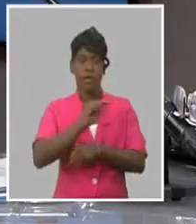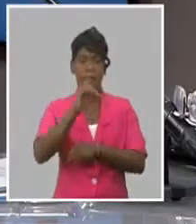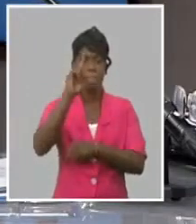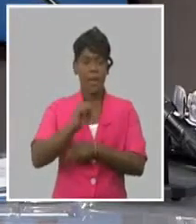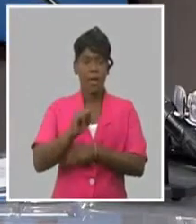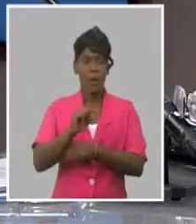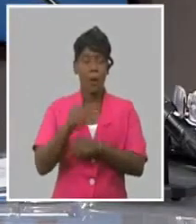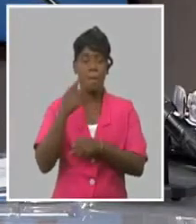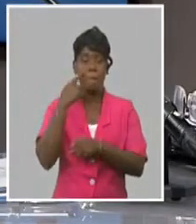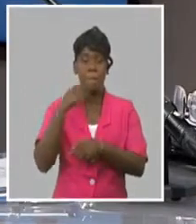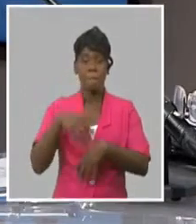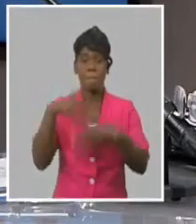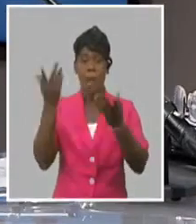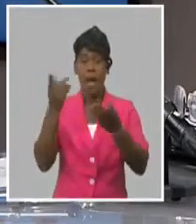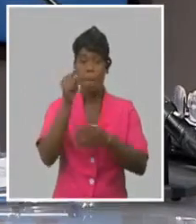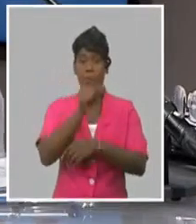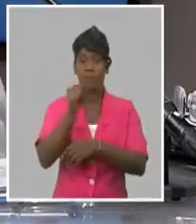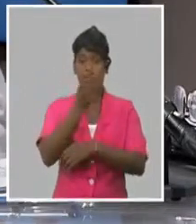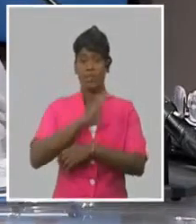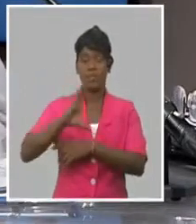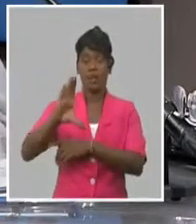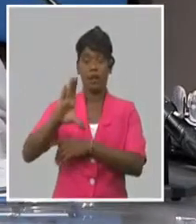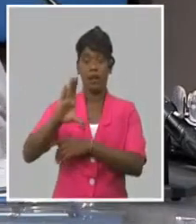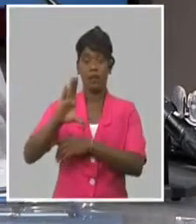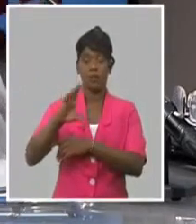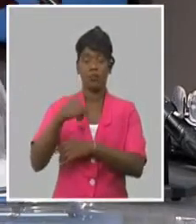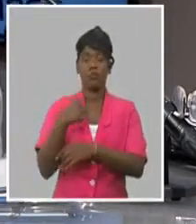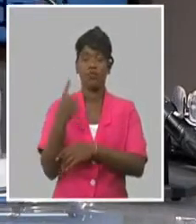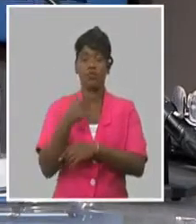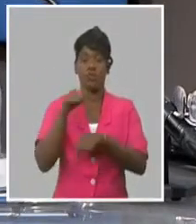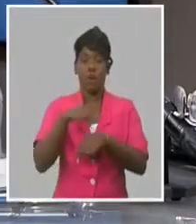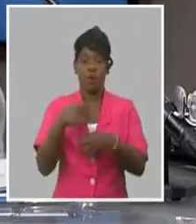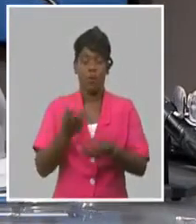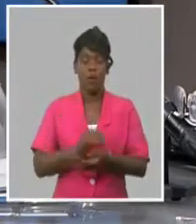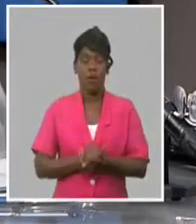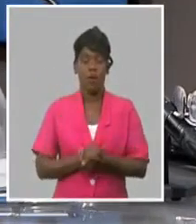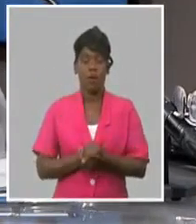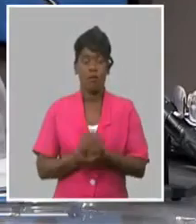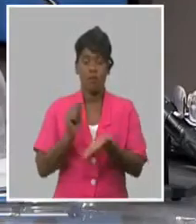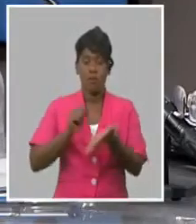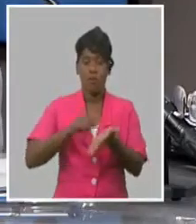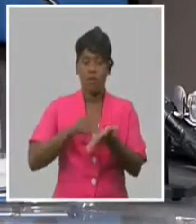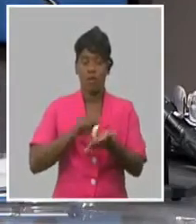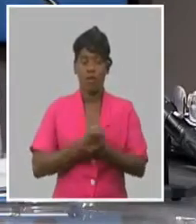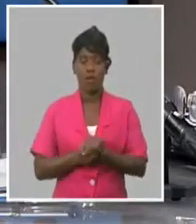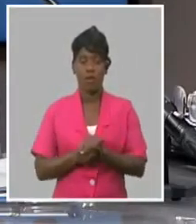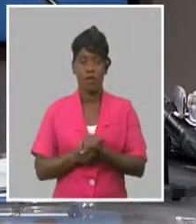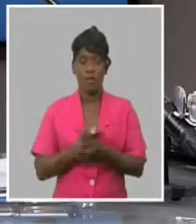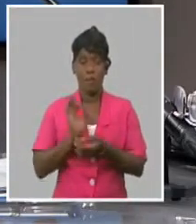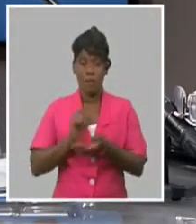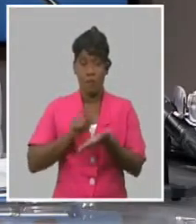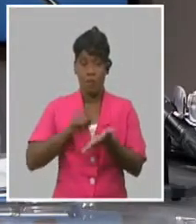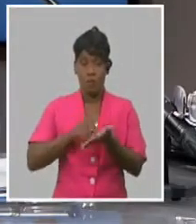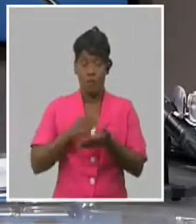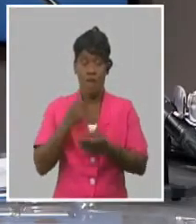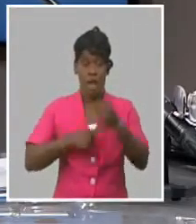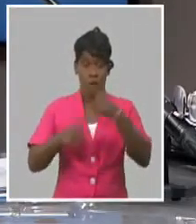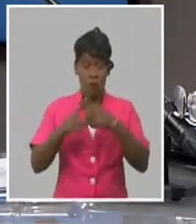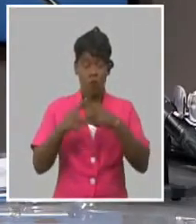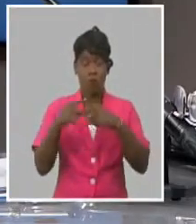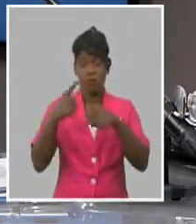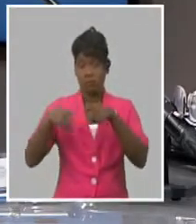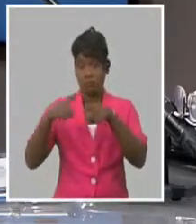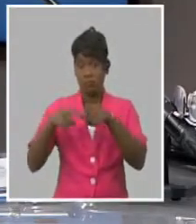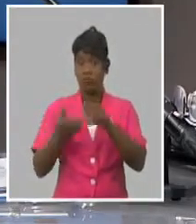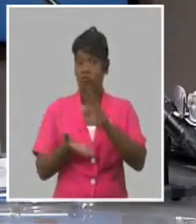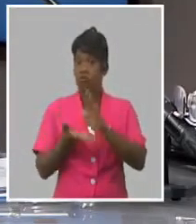personas. Entonces, vamos a tomar la canasta como referencia para el salario mínimo. Y después los